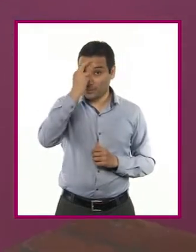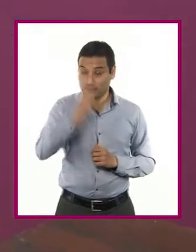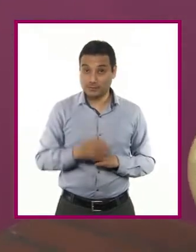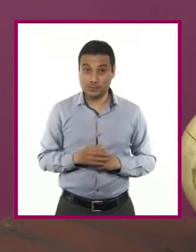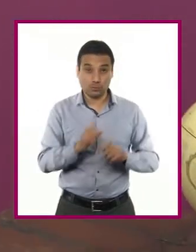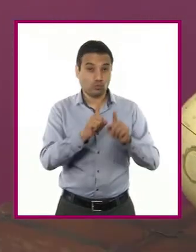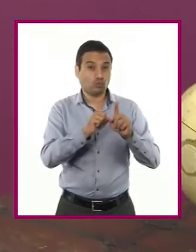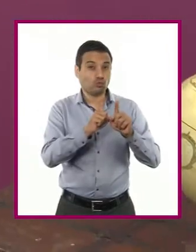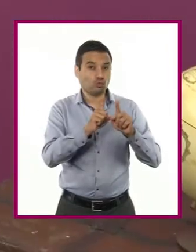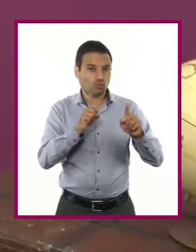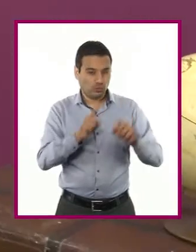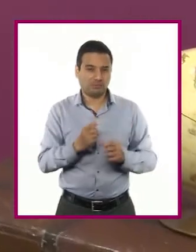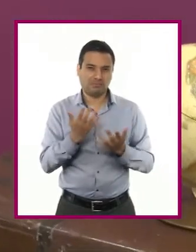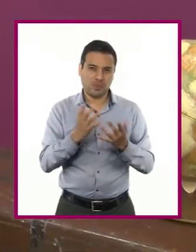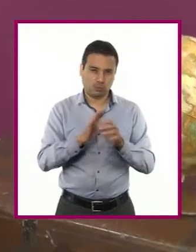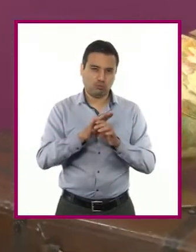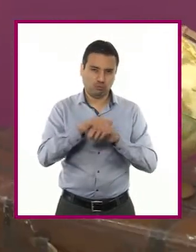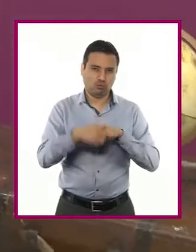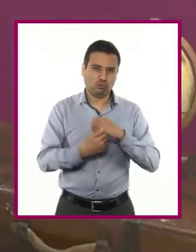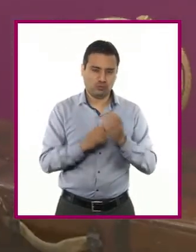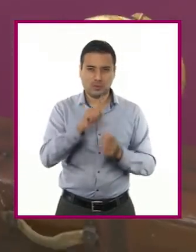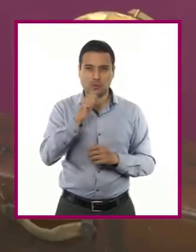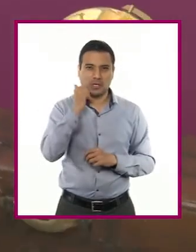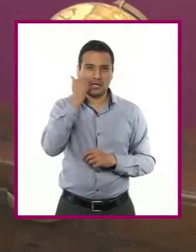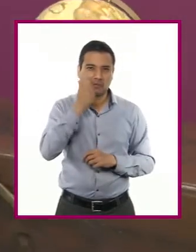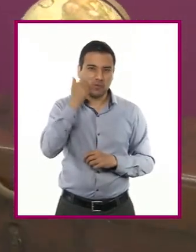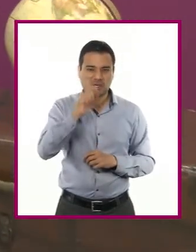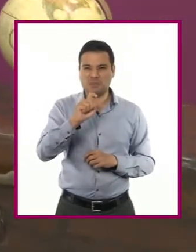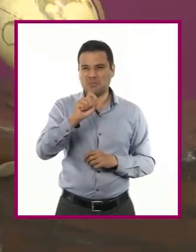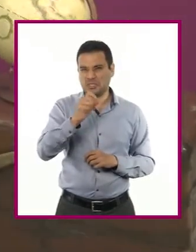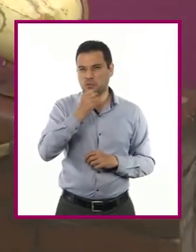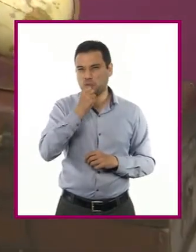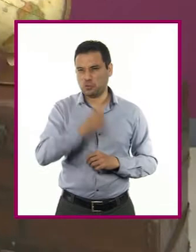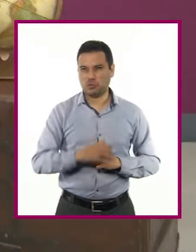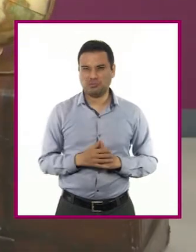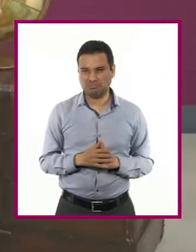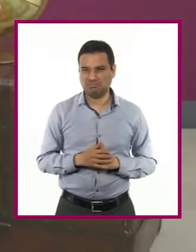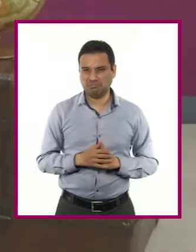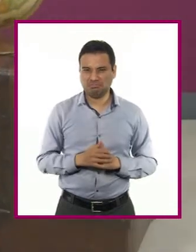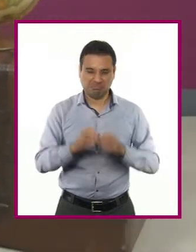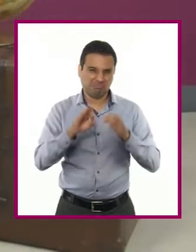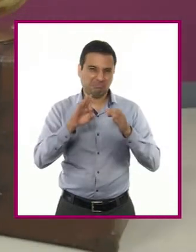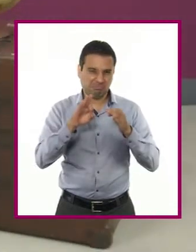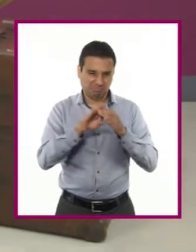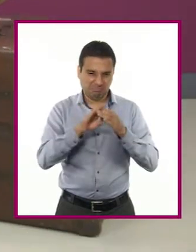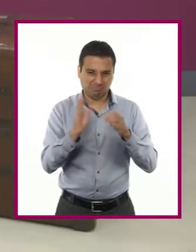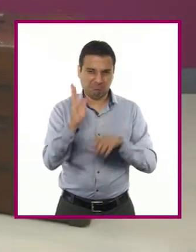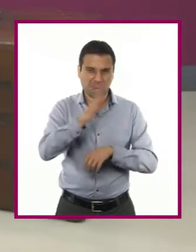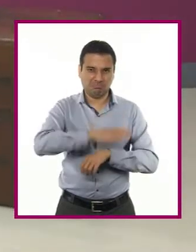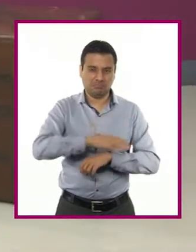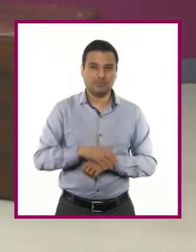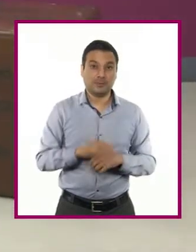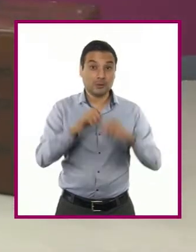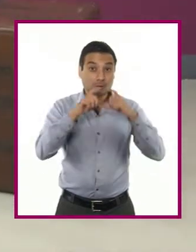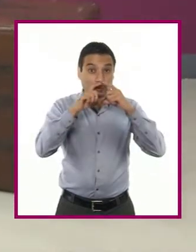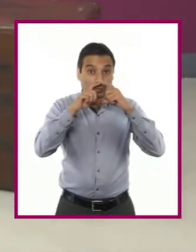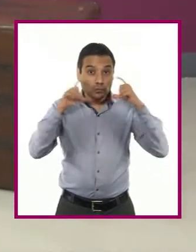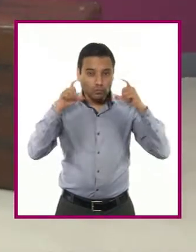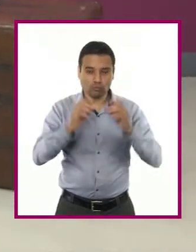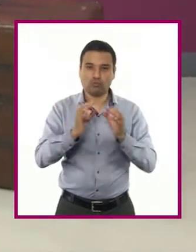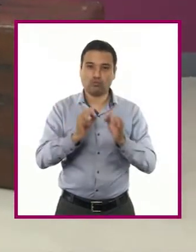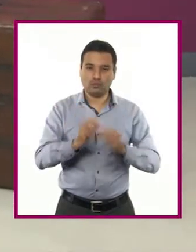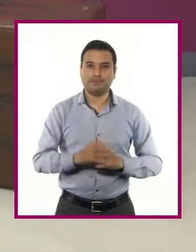sana distancia, lavarse las manos con agua y jabón durante 20 segundos, varias veces al día, y usar el cubrebocas de manera